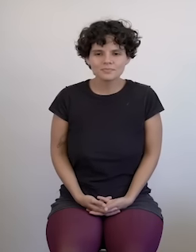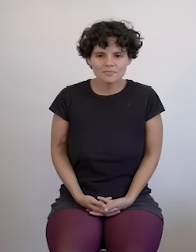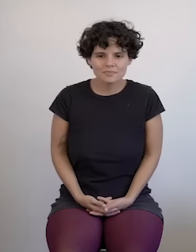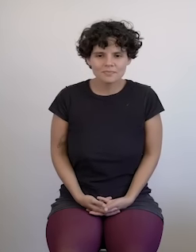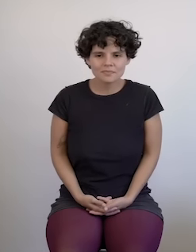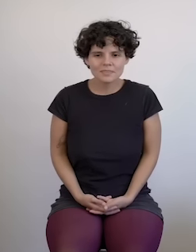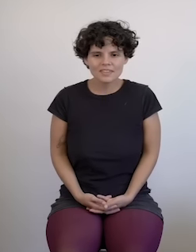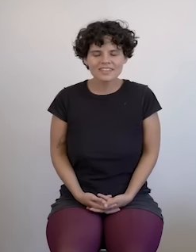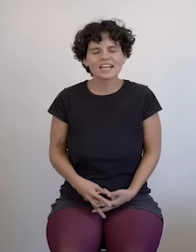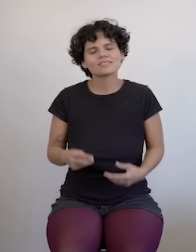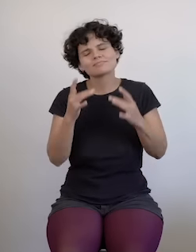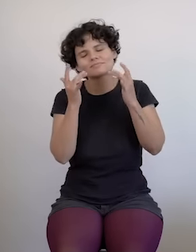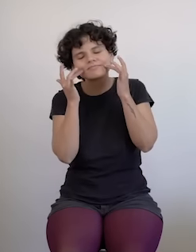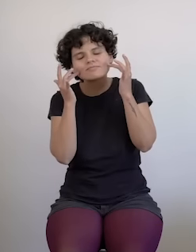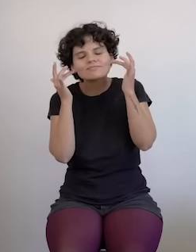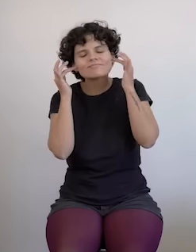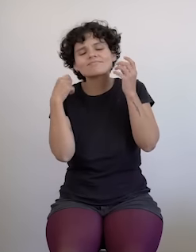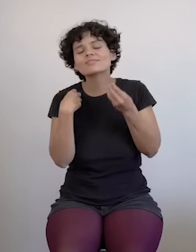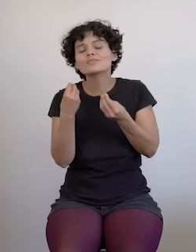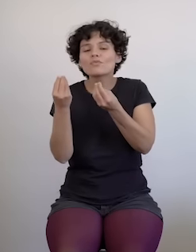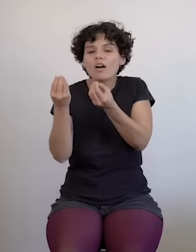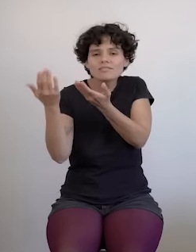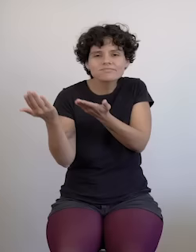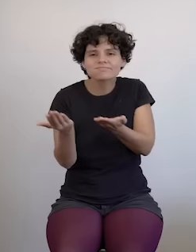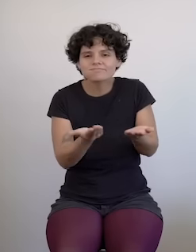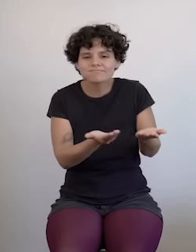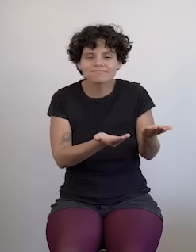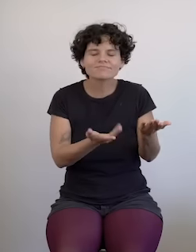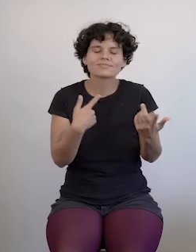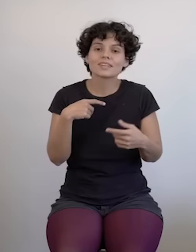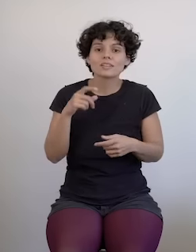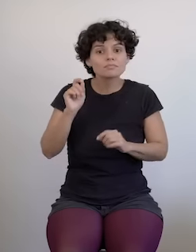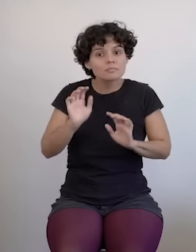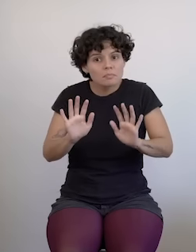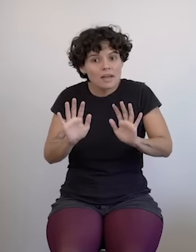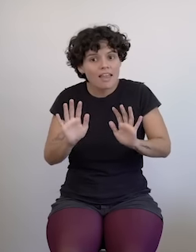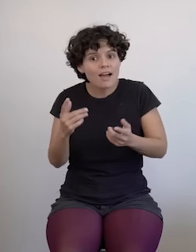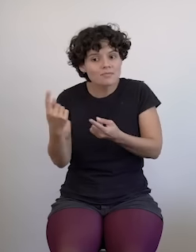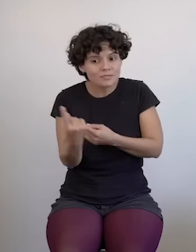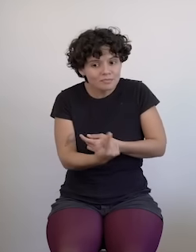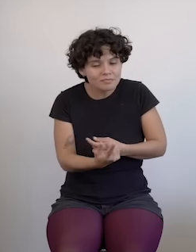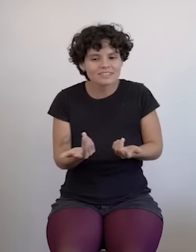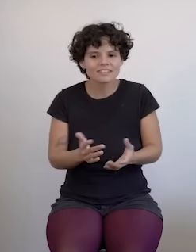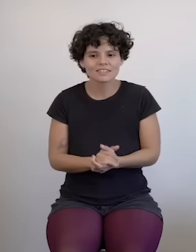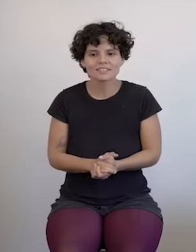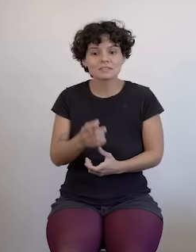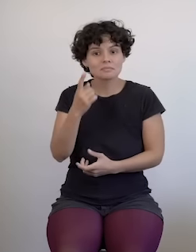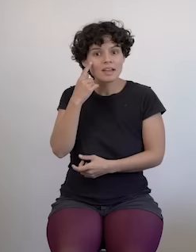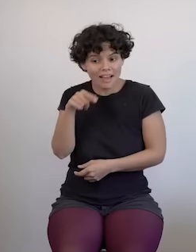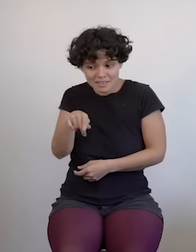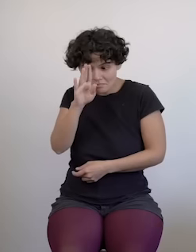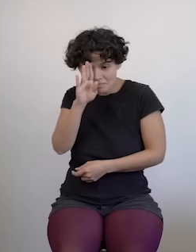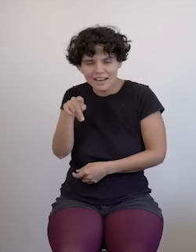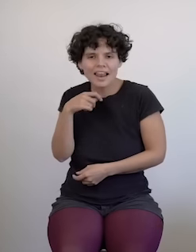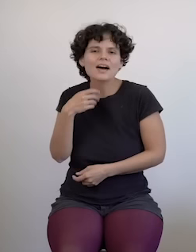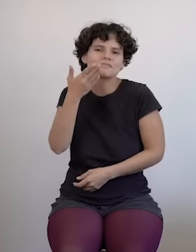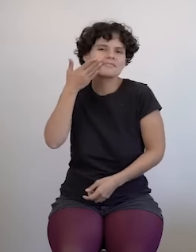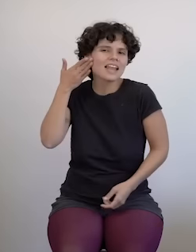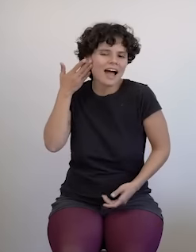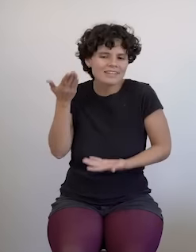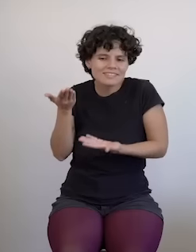cadenas. Gracias por venir. Teníamos un satisfecho, compadre. Súper contento. Gracias por estar aquí, compadre. Súper contento. Nos esperamos, compadre. La blanquita,